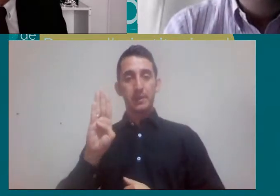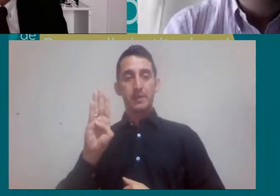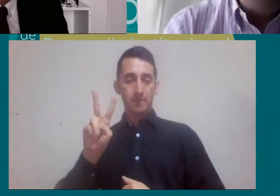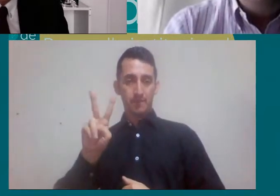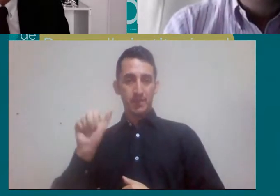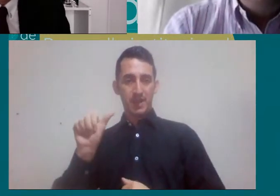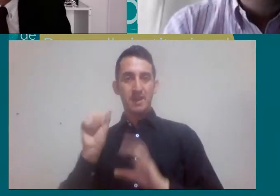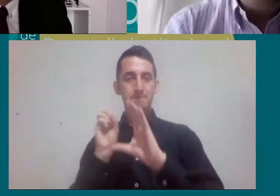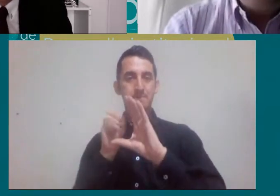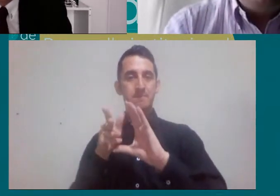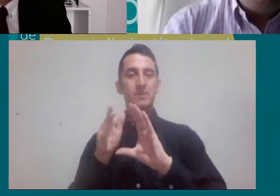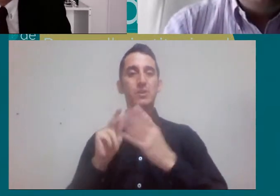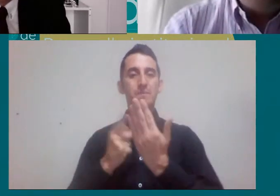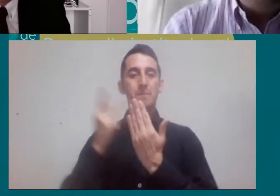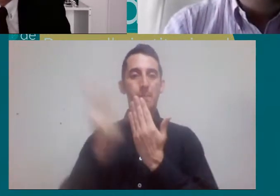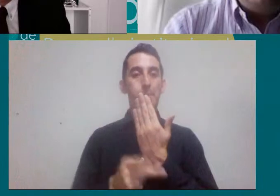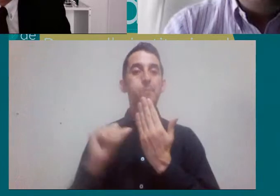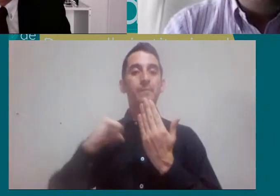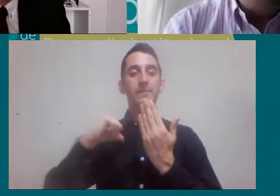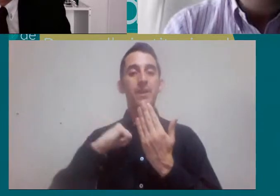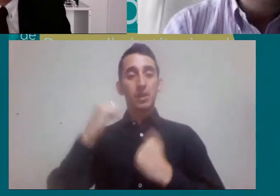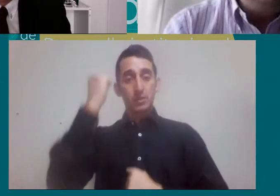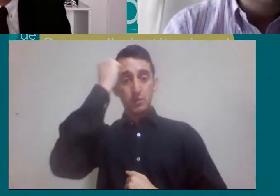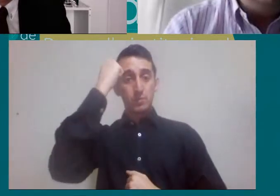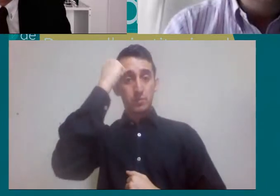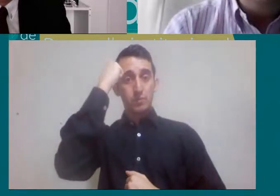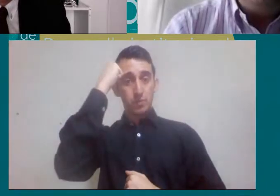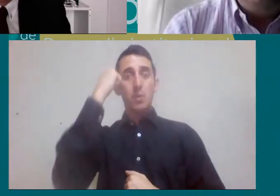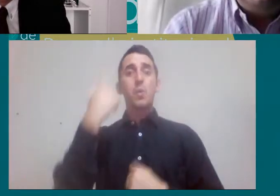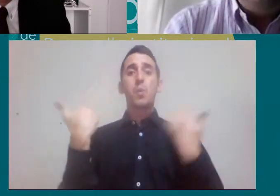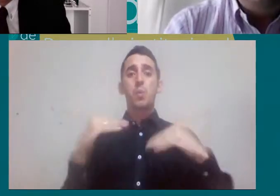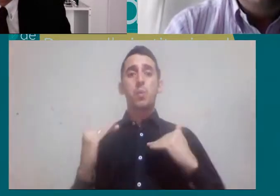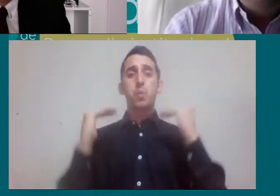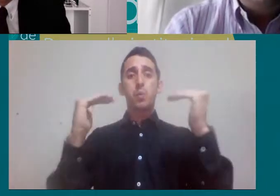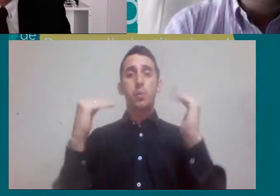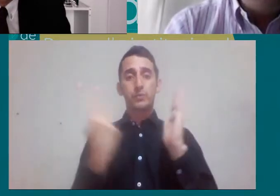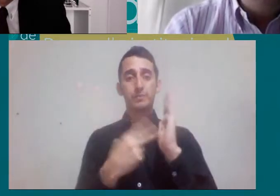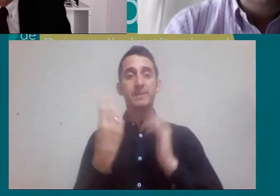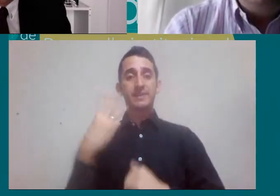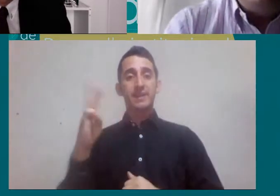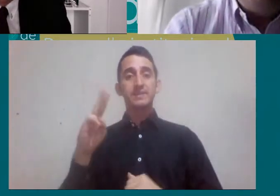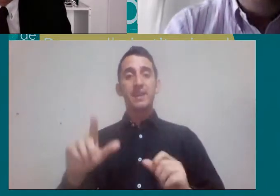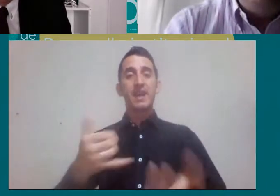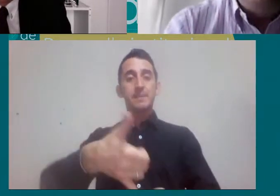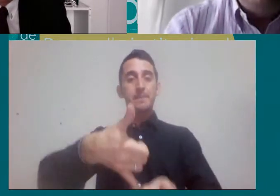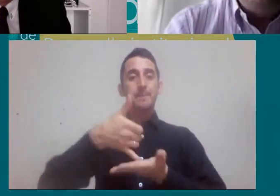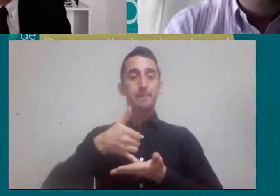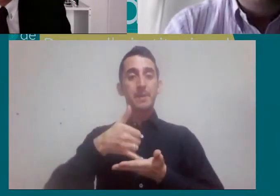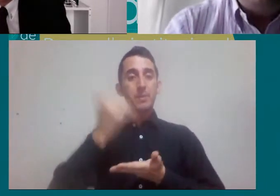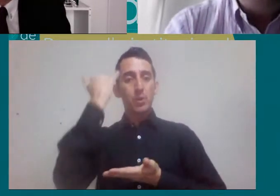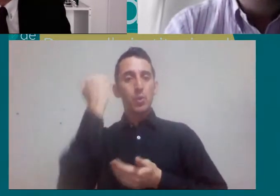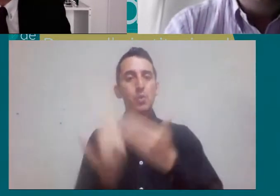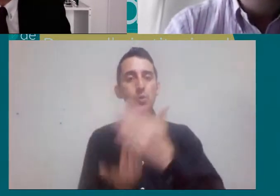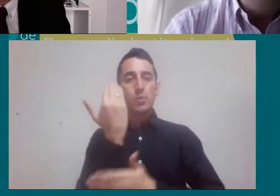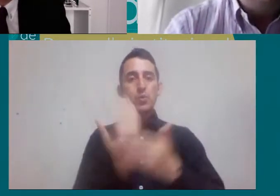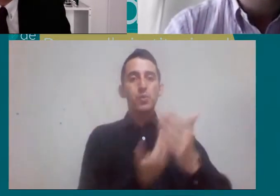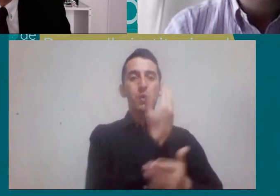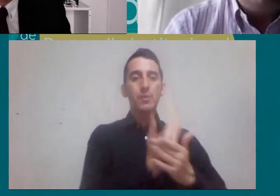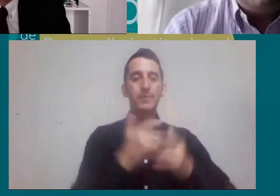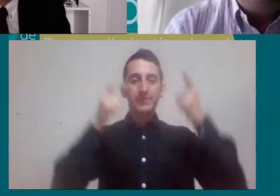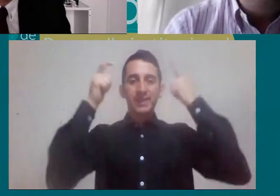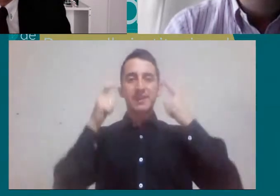premio nacional a mejor docente en el año 2013. También obtuvo el premio de innovación de la Universidad Rey Juan Carlos en el